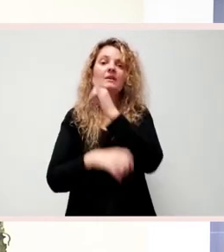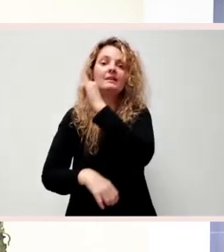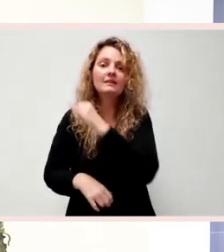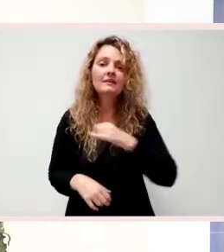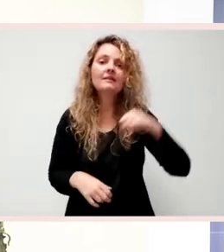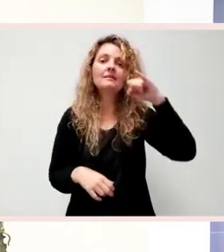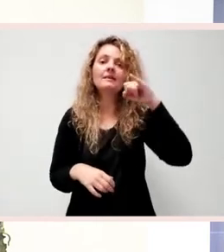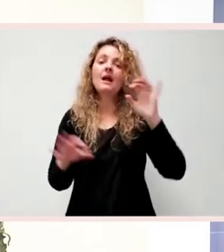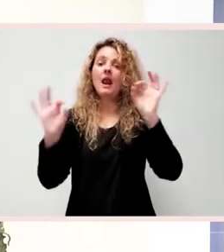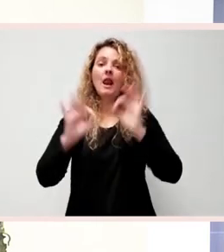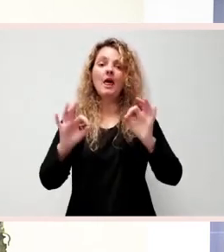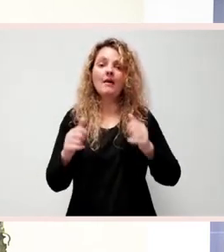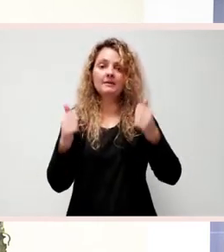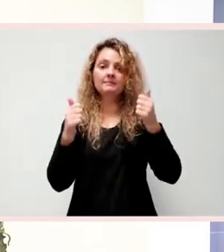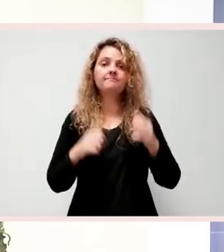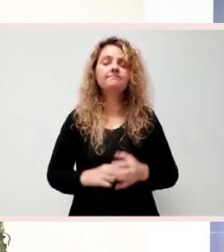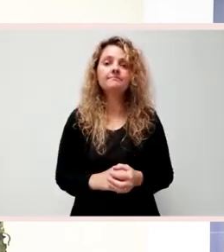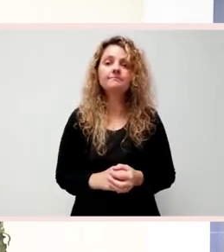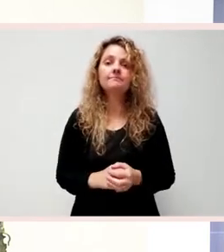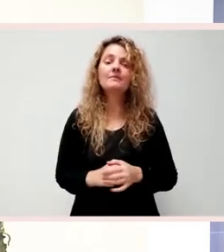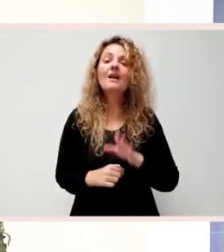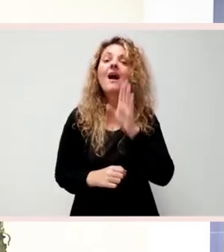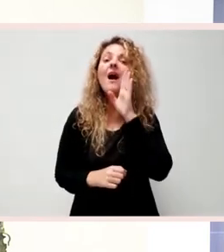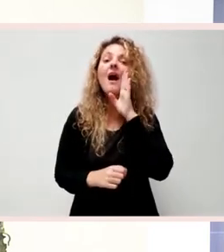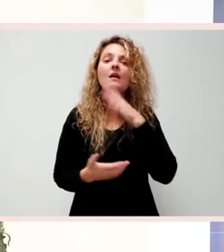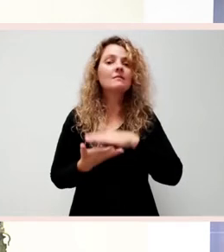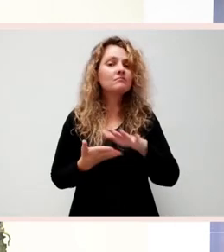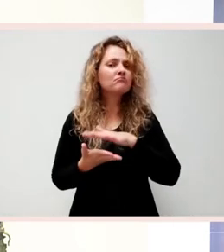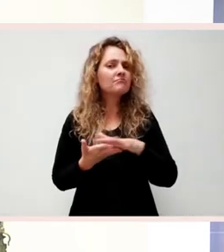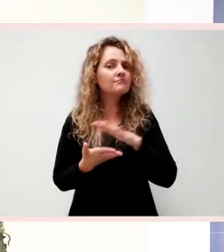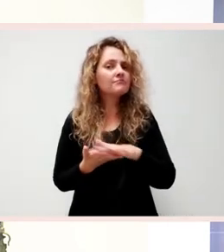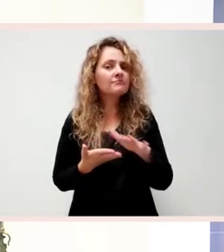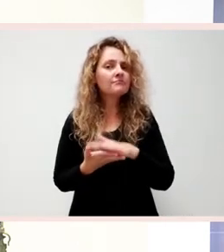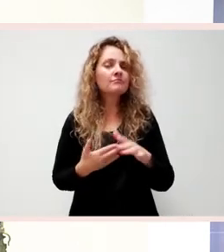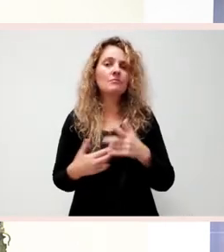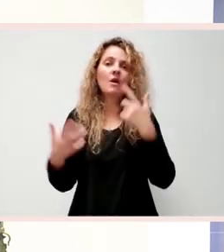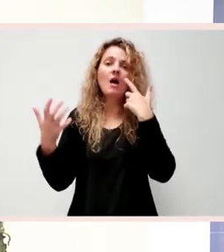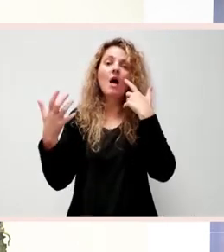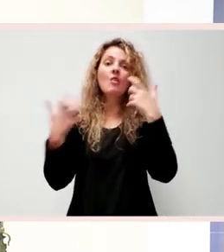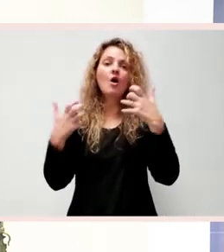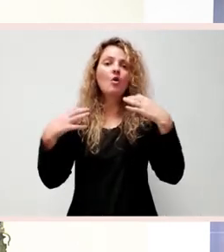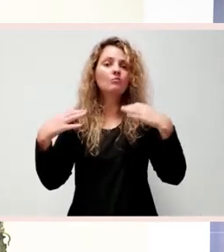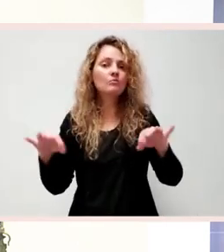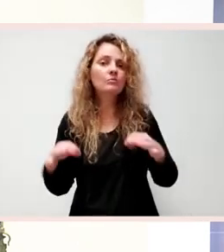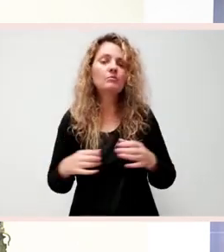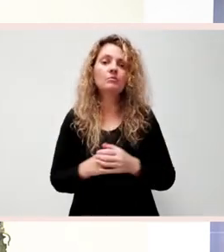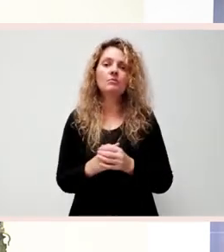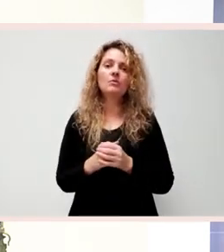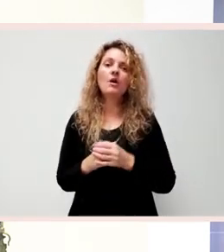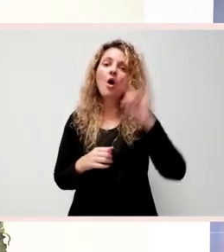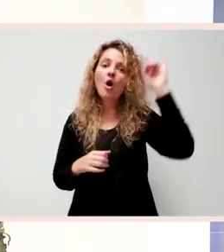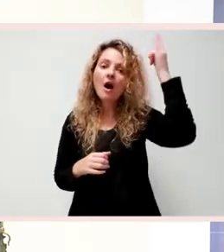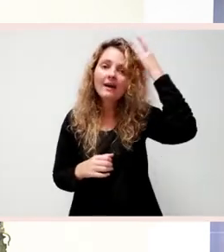sogueada, o prótomo do carneiro e o zoomorfo, xunto cos outros 3 elementos, que serían